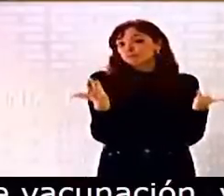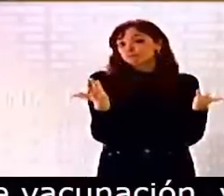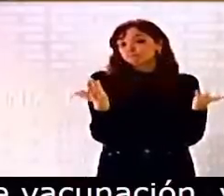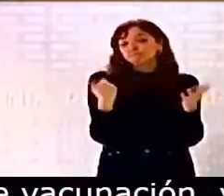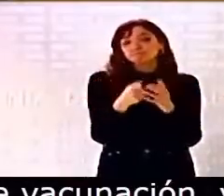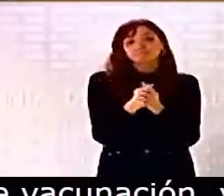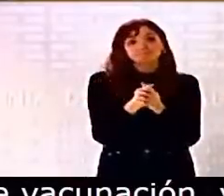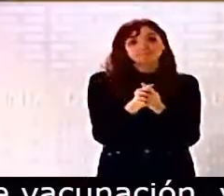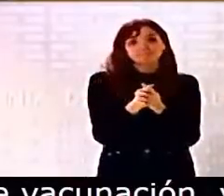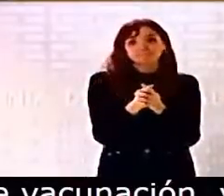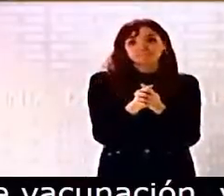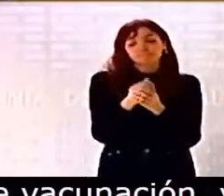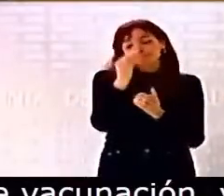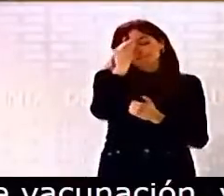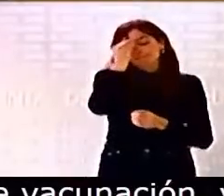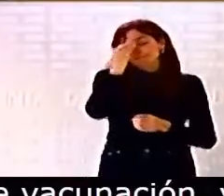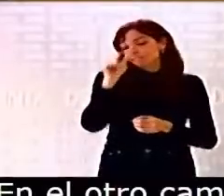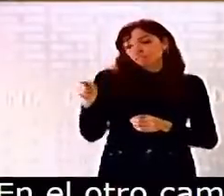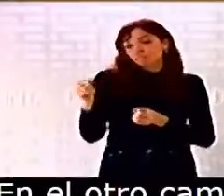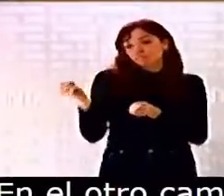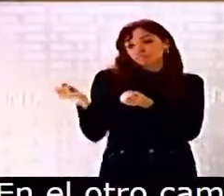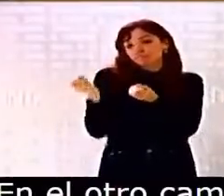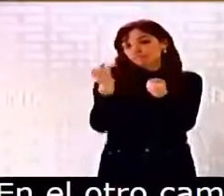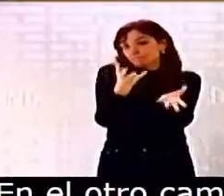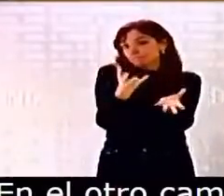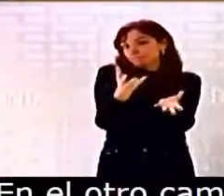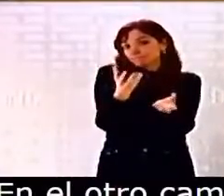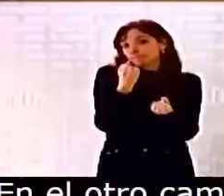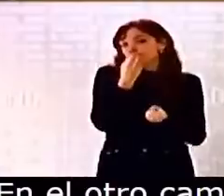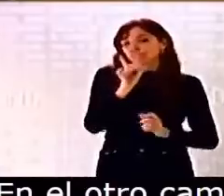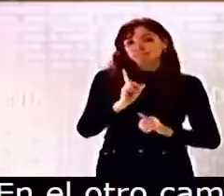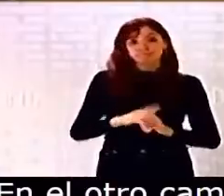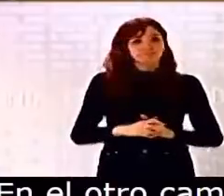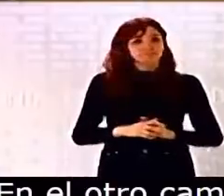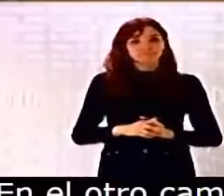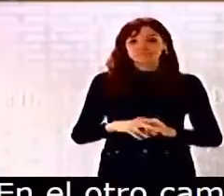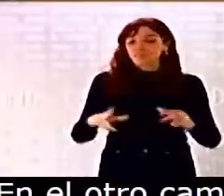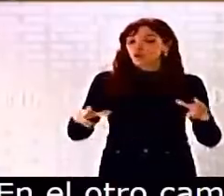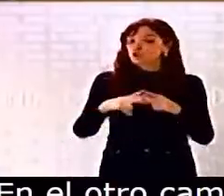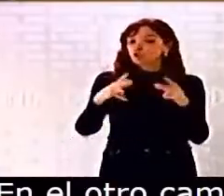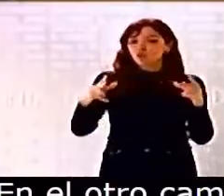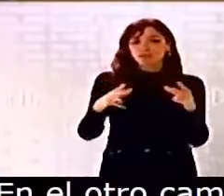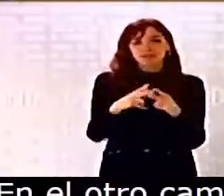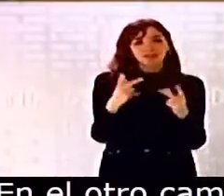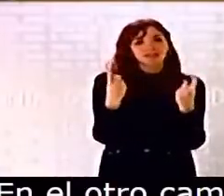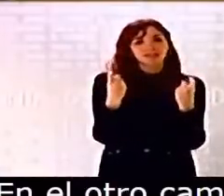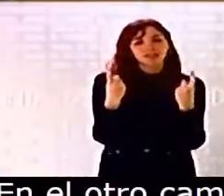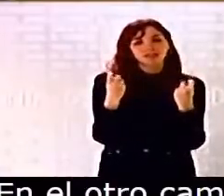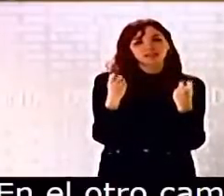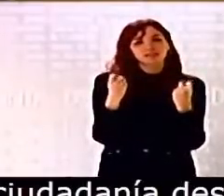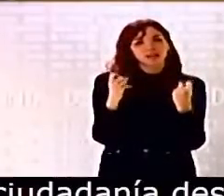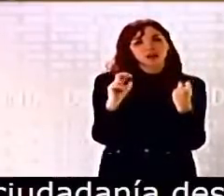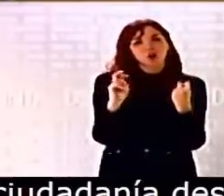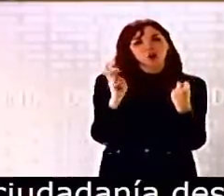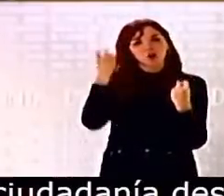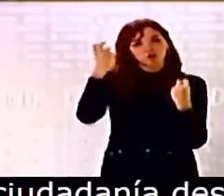entendemos que no es la información que necesita la ciudadanía desde el punto de vista